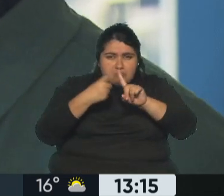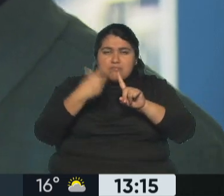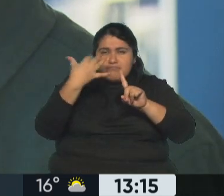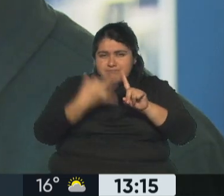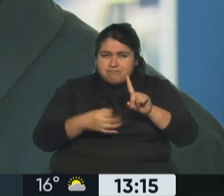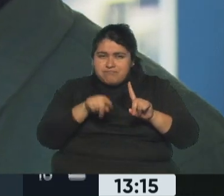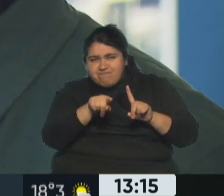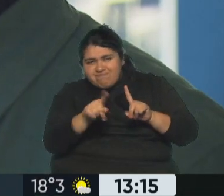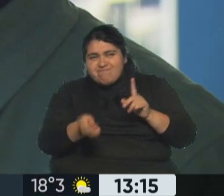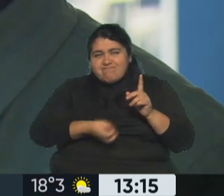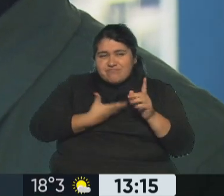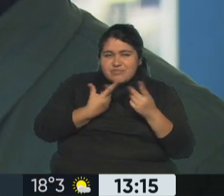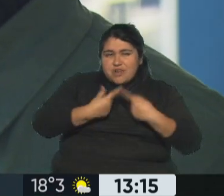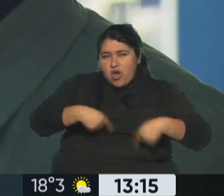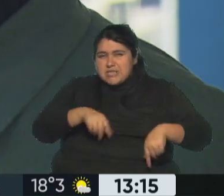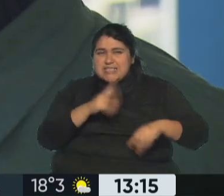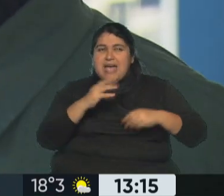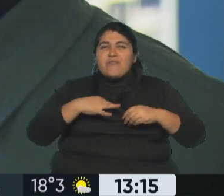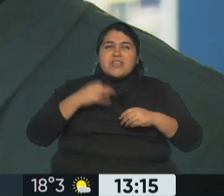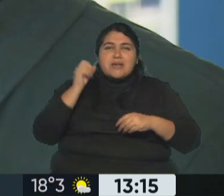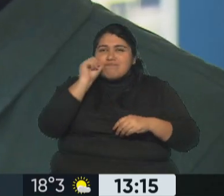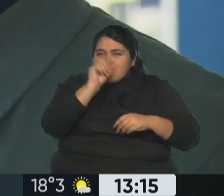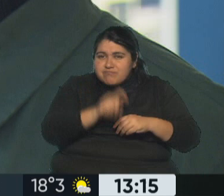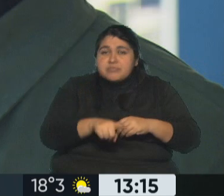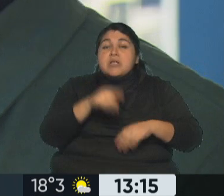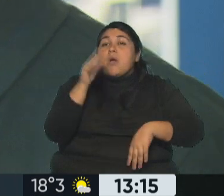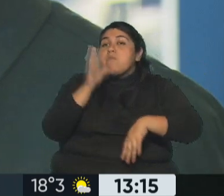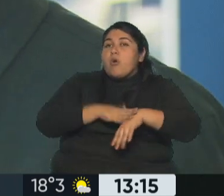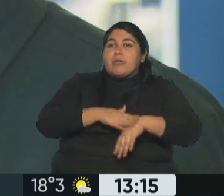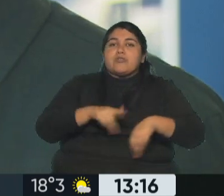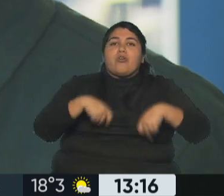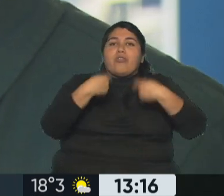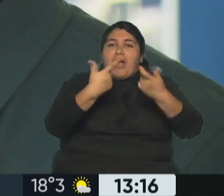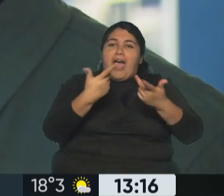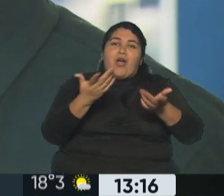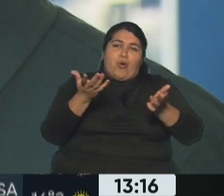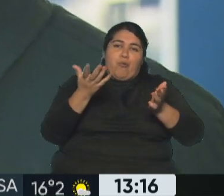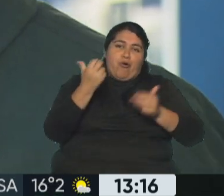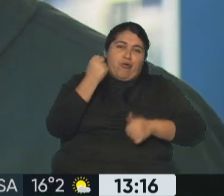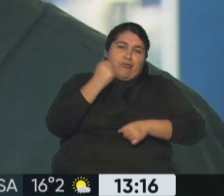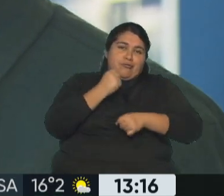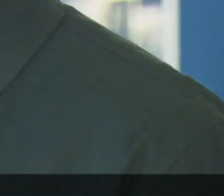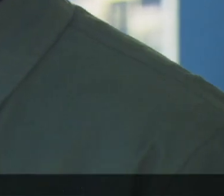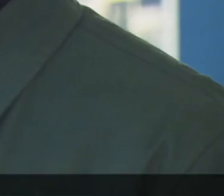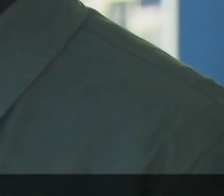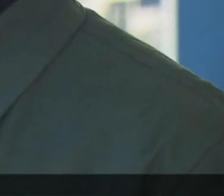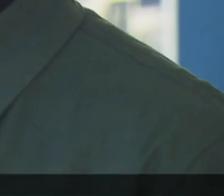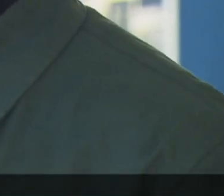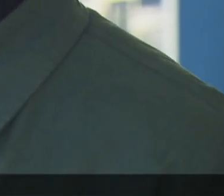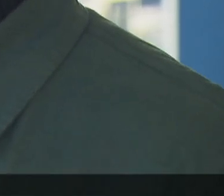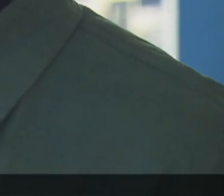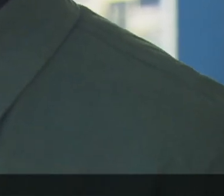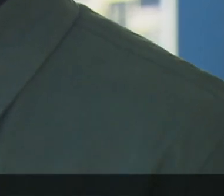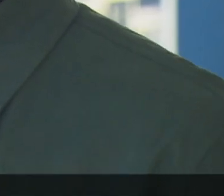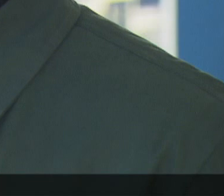muchas cosas de su vida. Entonces, bueno, en algún punto facilitó un poco mi tarea, me ayudaron a estructurar el relato,